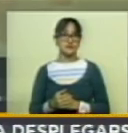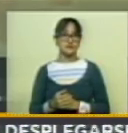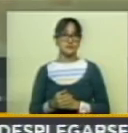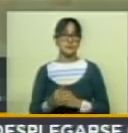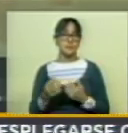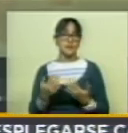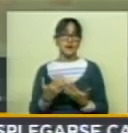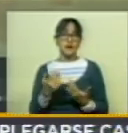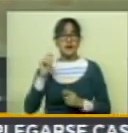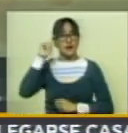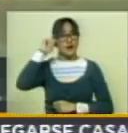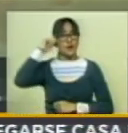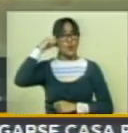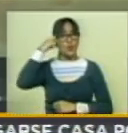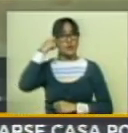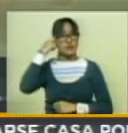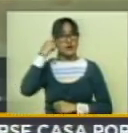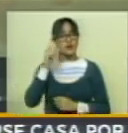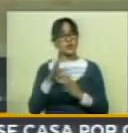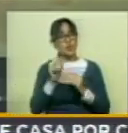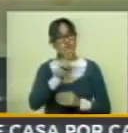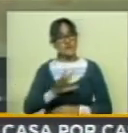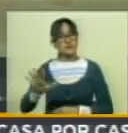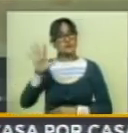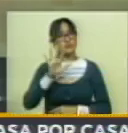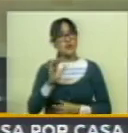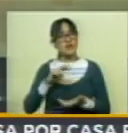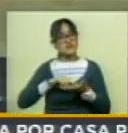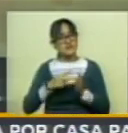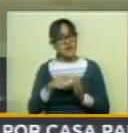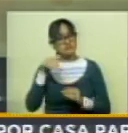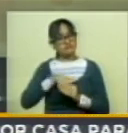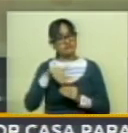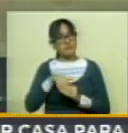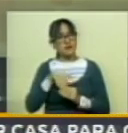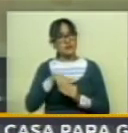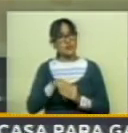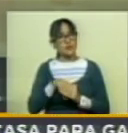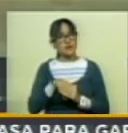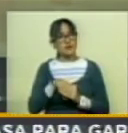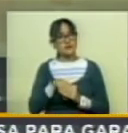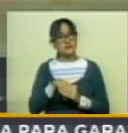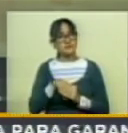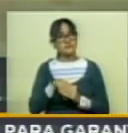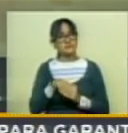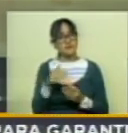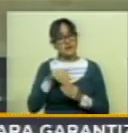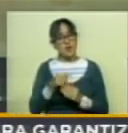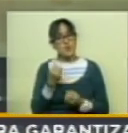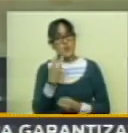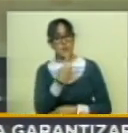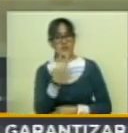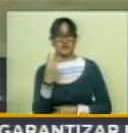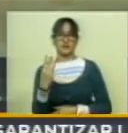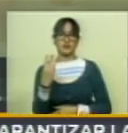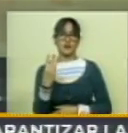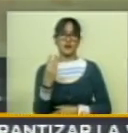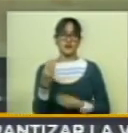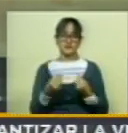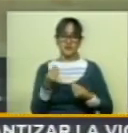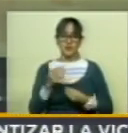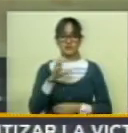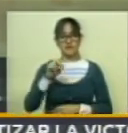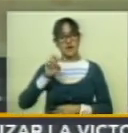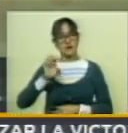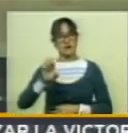Estamos recordándole al país lo que significa la campaña electoral. Esto es la elección número 23 que está haciendo el Consejo